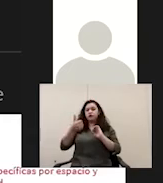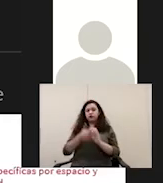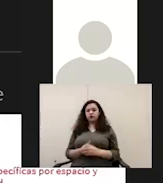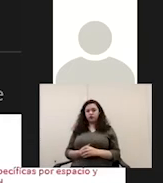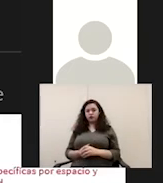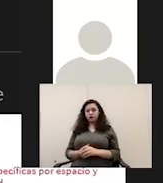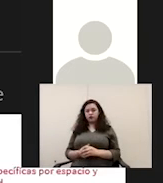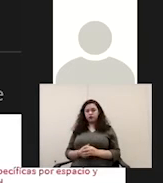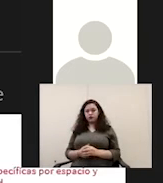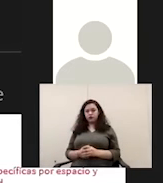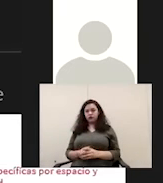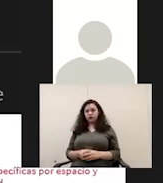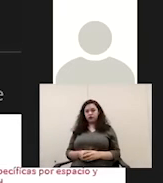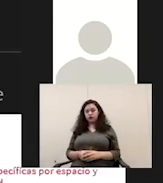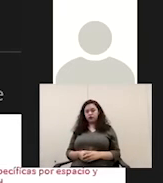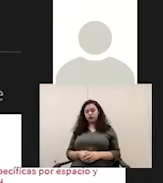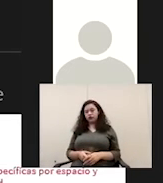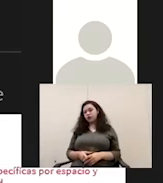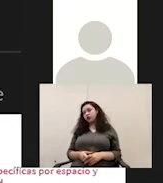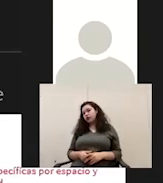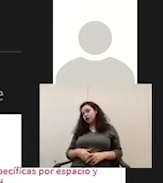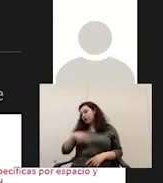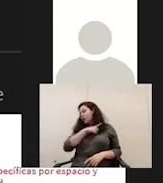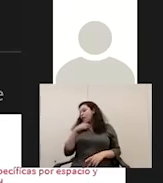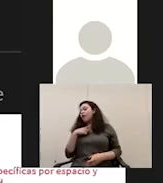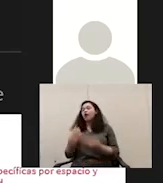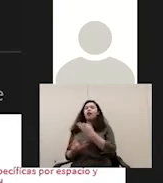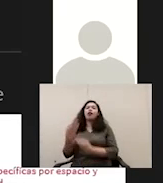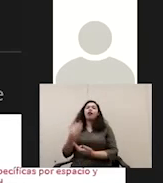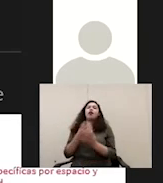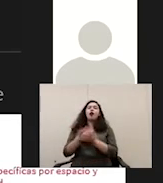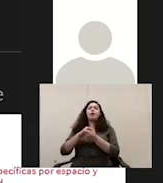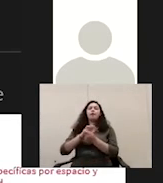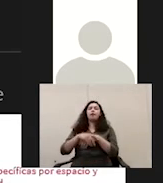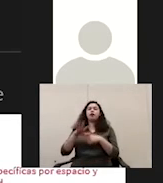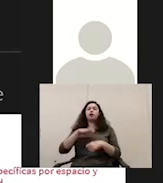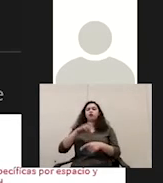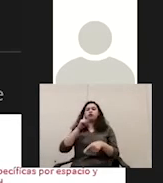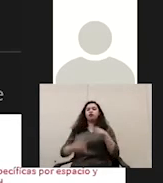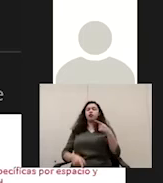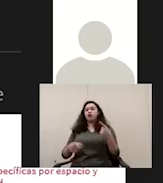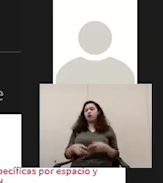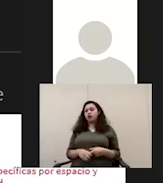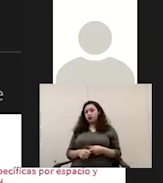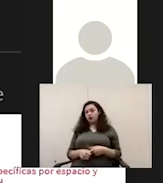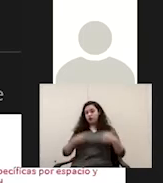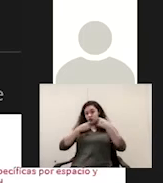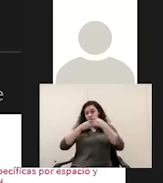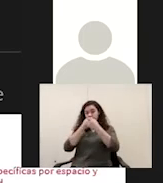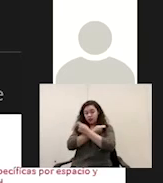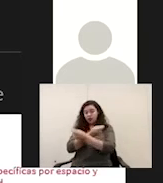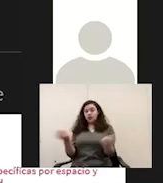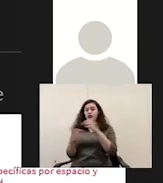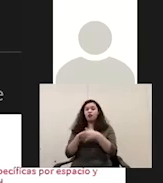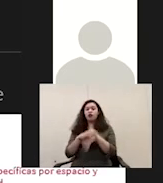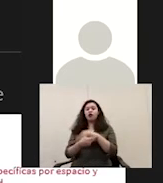se tendrá que igual desinfectar las manos. Hay que permitirles a los niños que se las laven, si no se